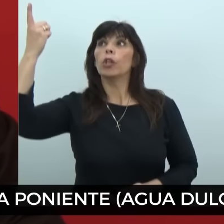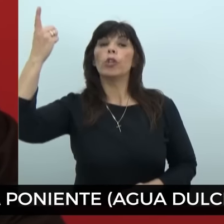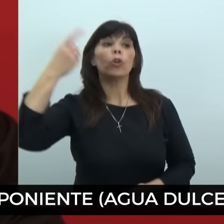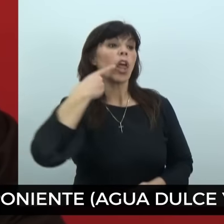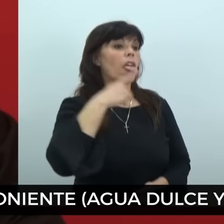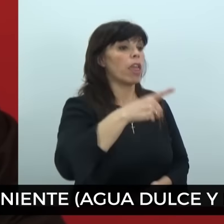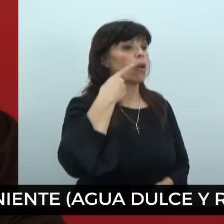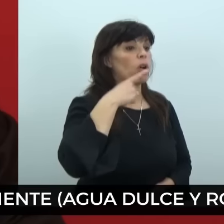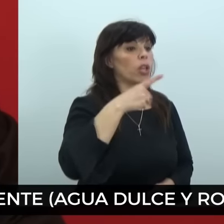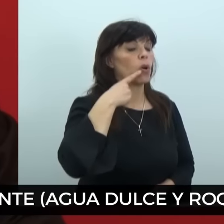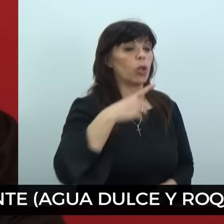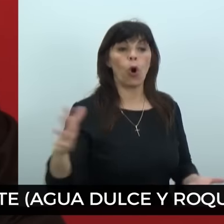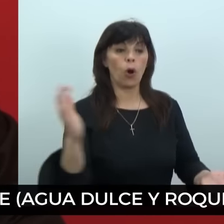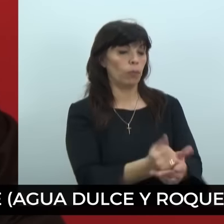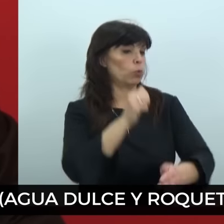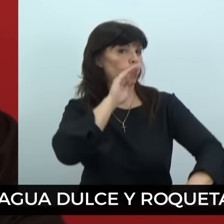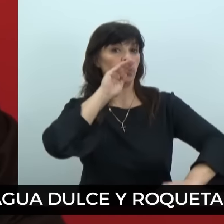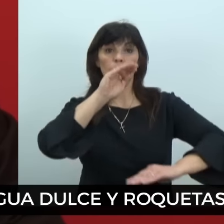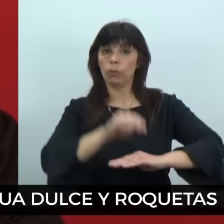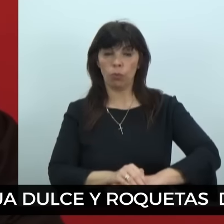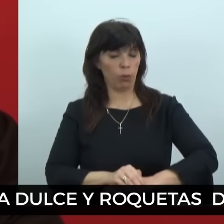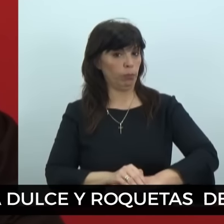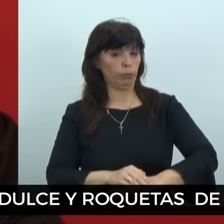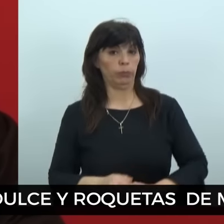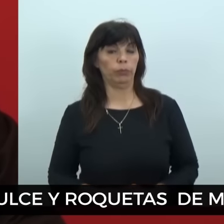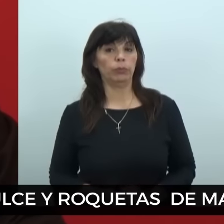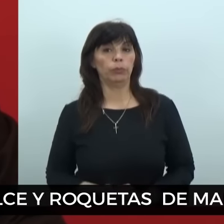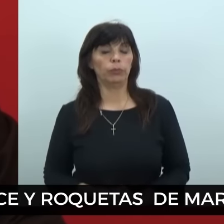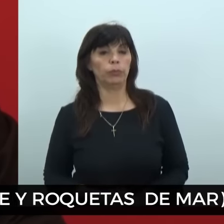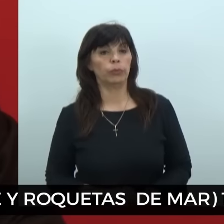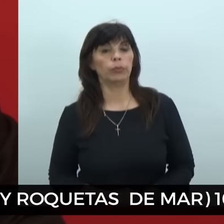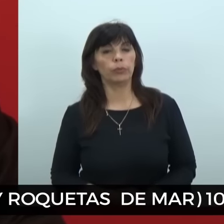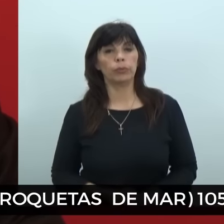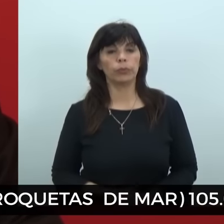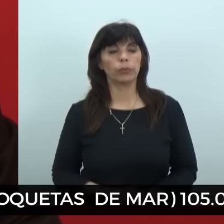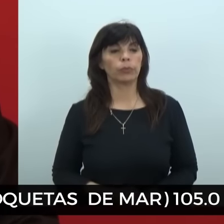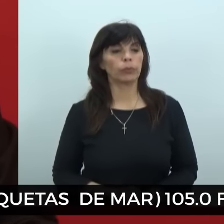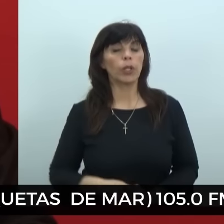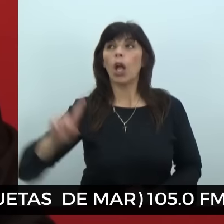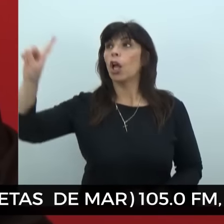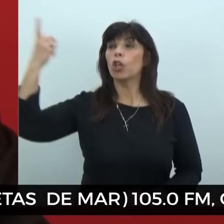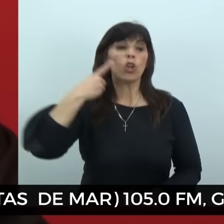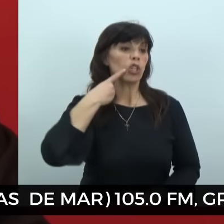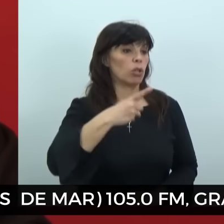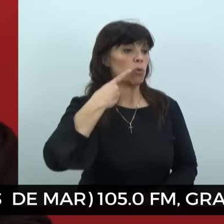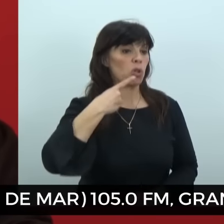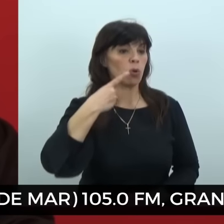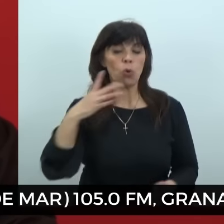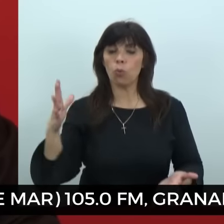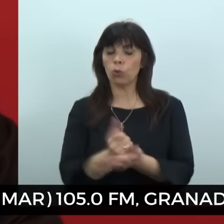suelo. No cayó ninguna. Ninguna de ellas. Ninguna palabra de Dios cayó al suelo.